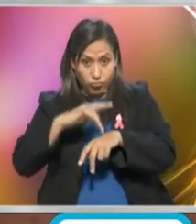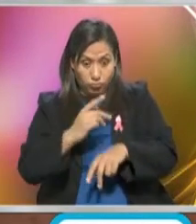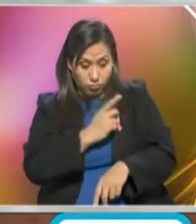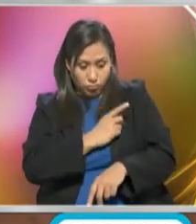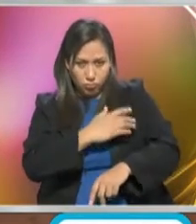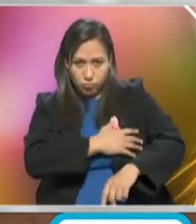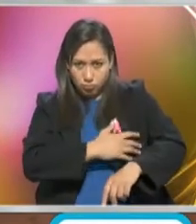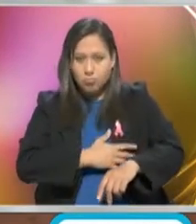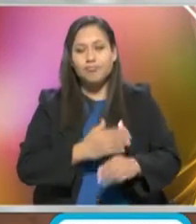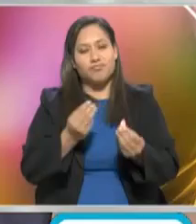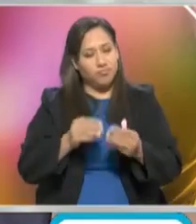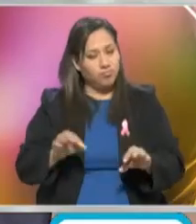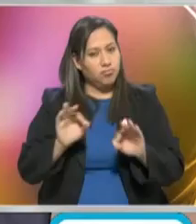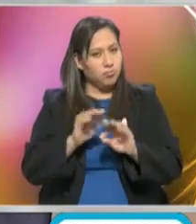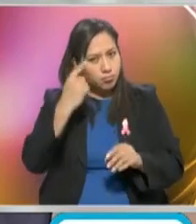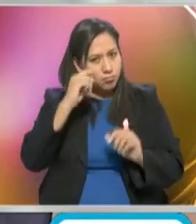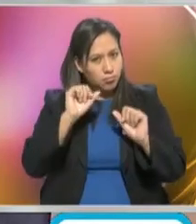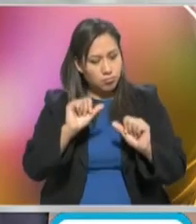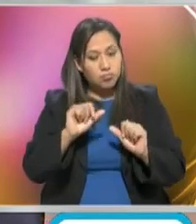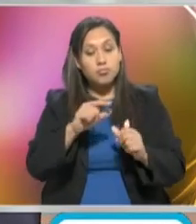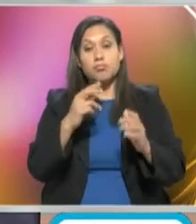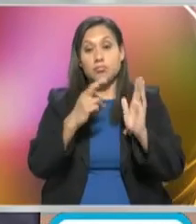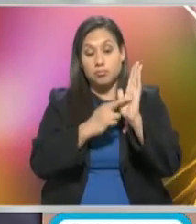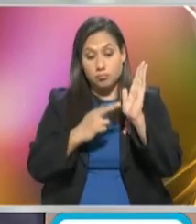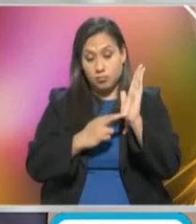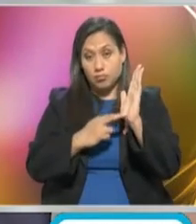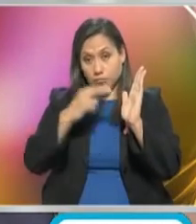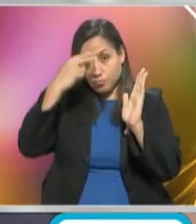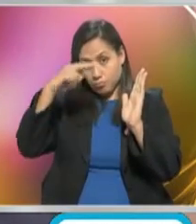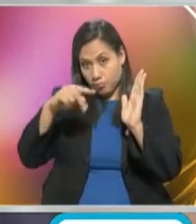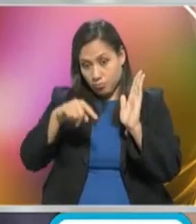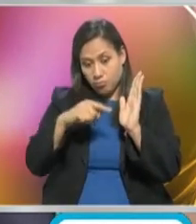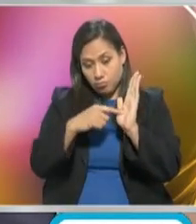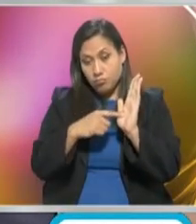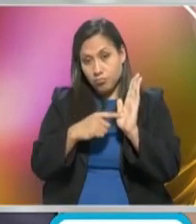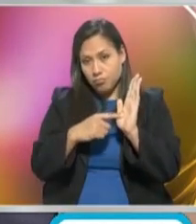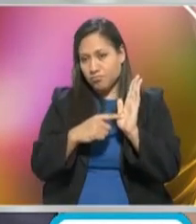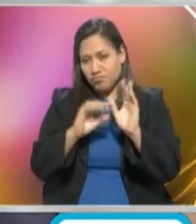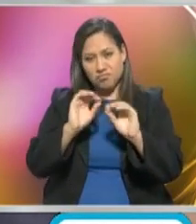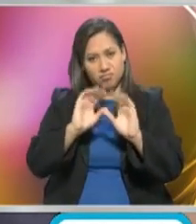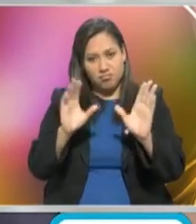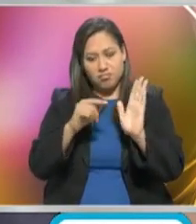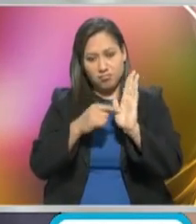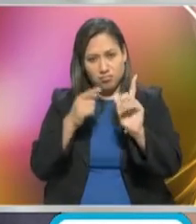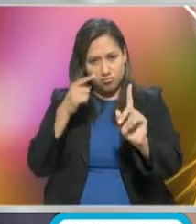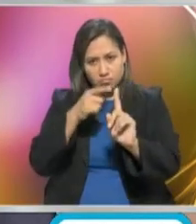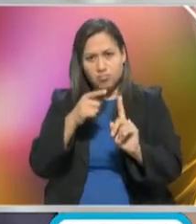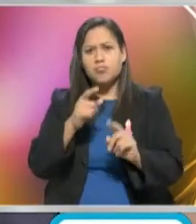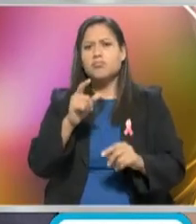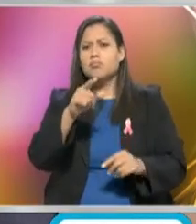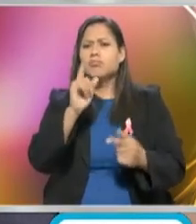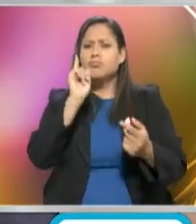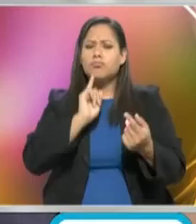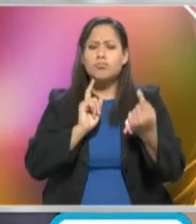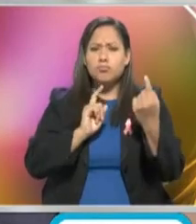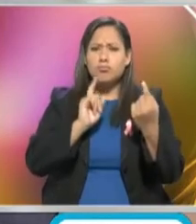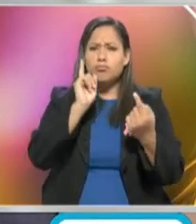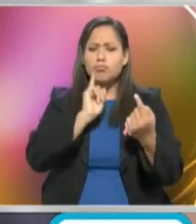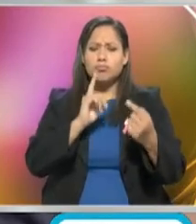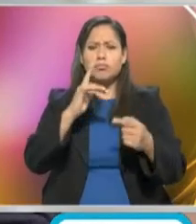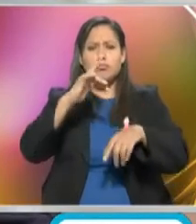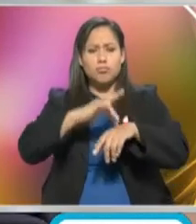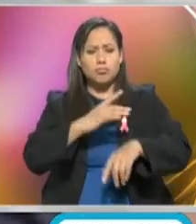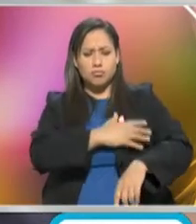importante. La norma oficial mexicana es muy clara en ese sentido. ¿Cuándo se debe de empezar a explorar una mujer las